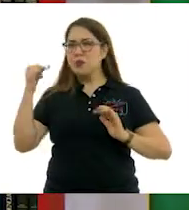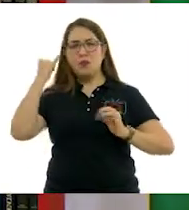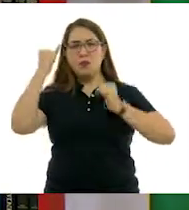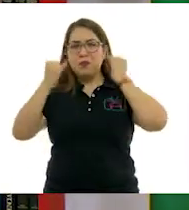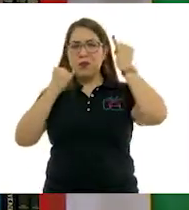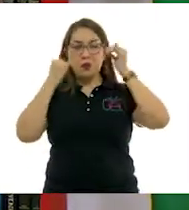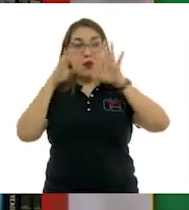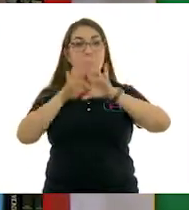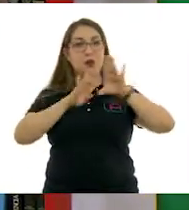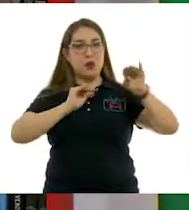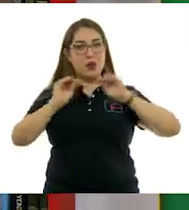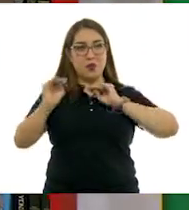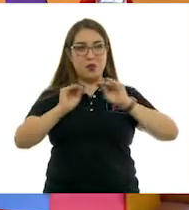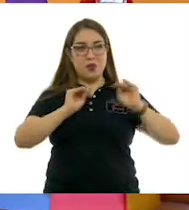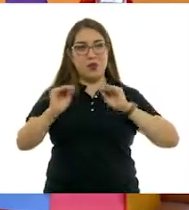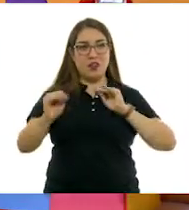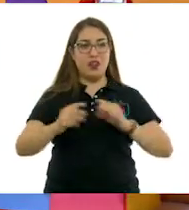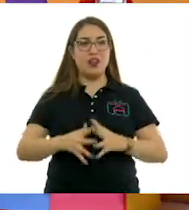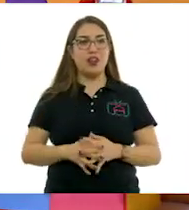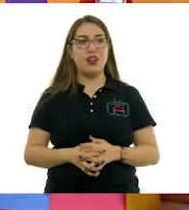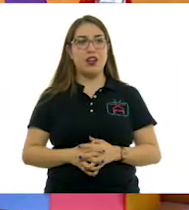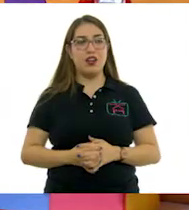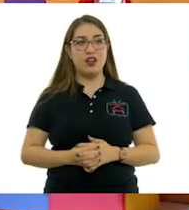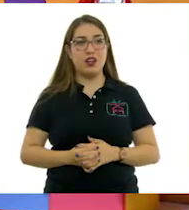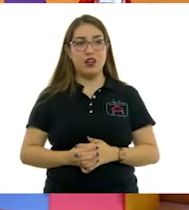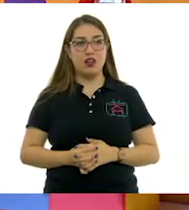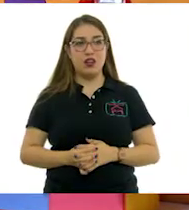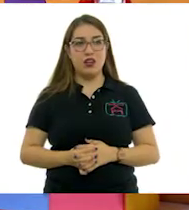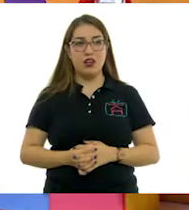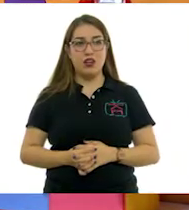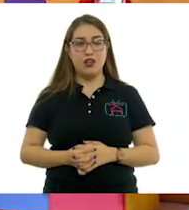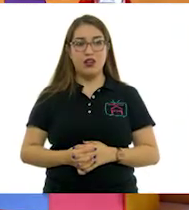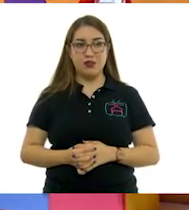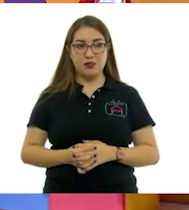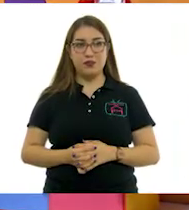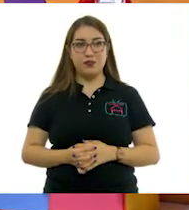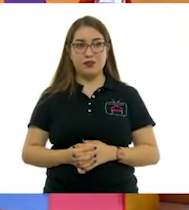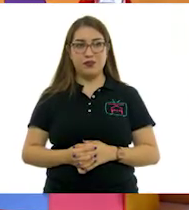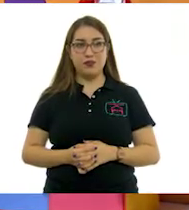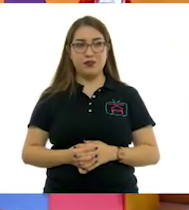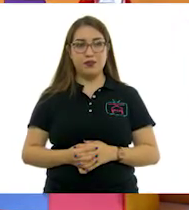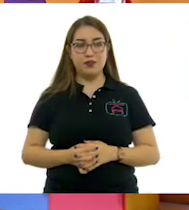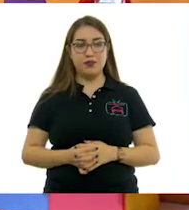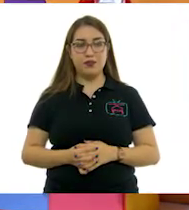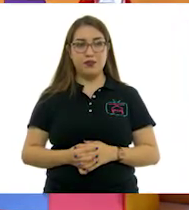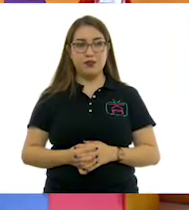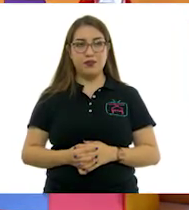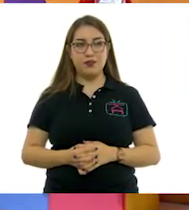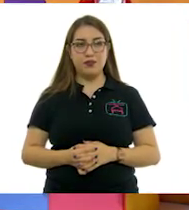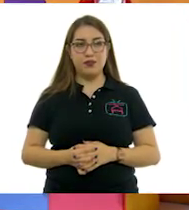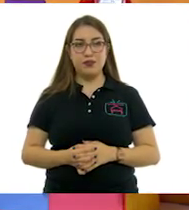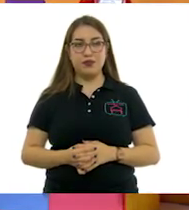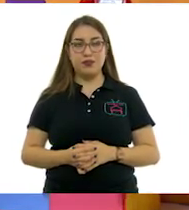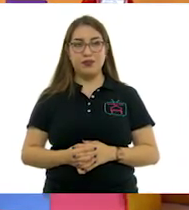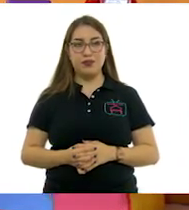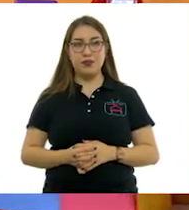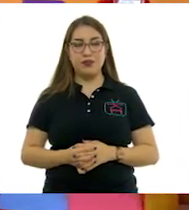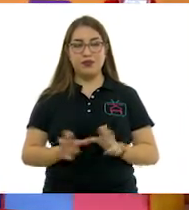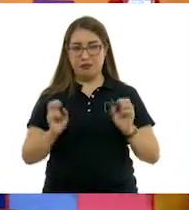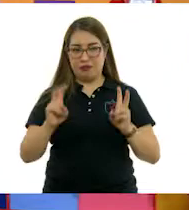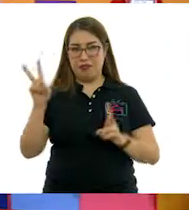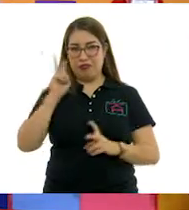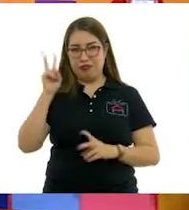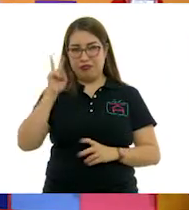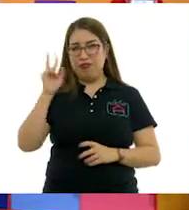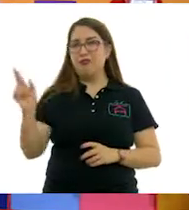desplazamientos. Yo pongo mis desplazamientos, pero sí voy a seguir tus trayectorias. Exacto. Muy bien. Vamos a ver. Muy bien, a ver si me acuerdo